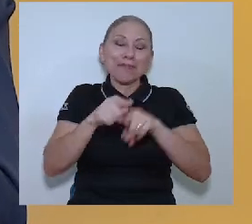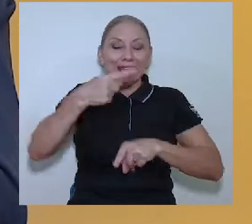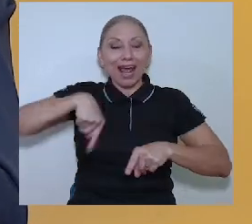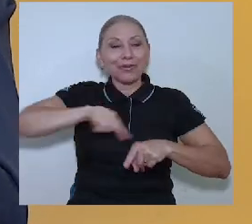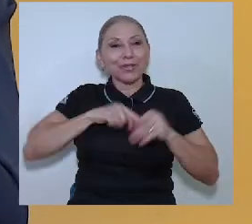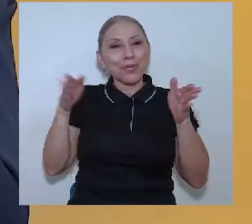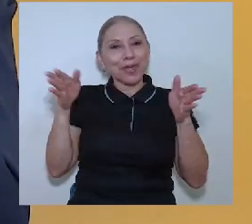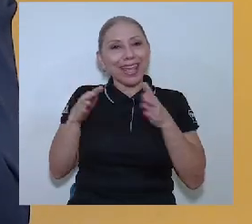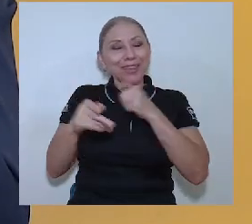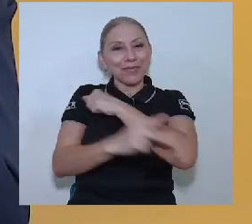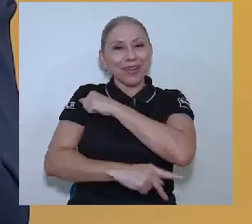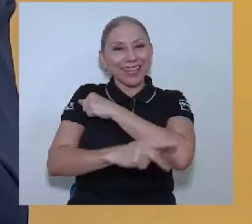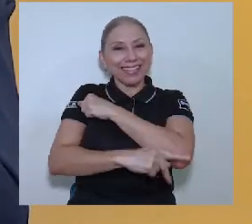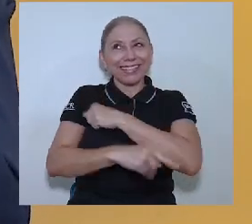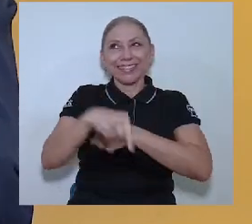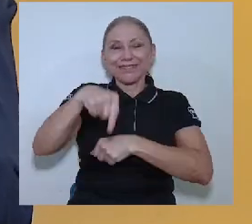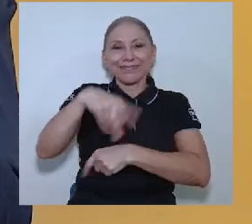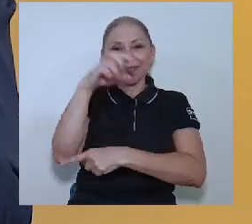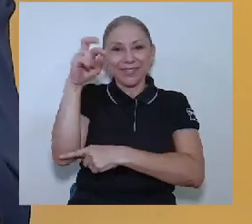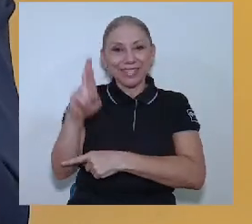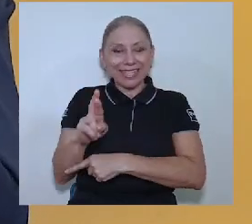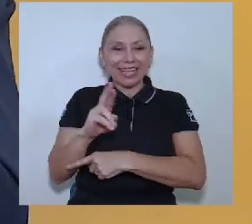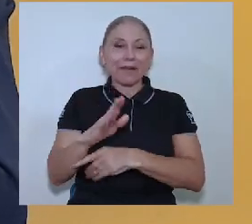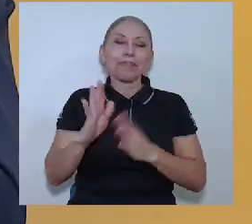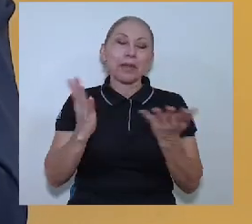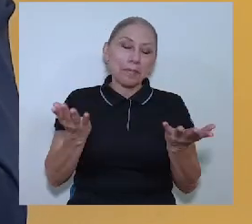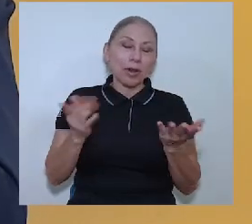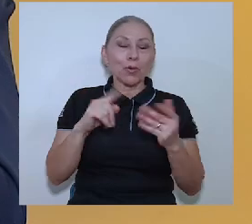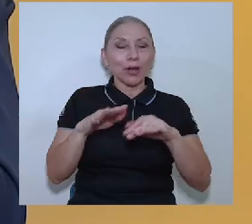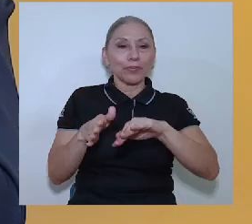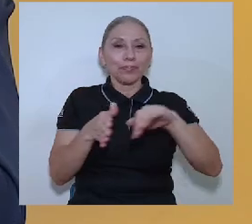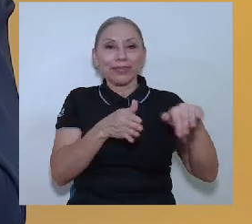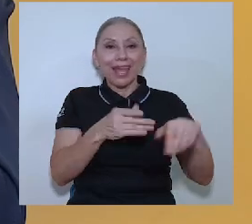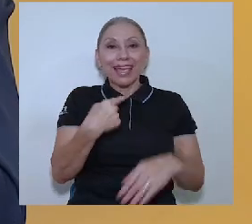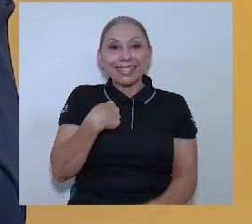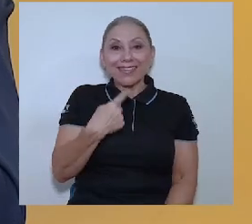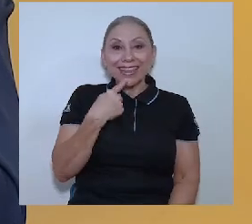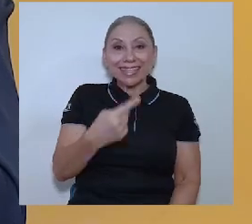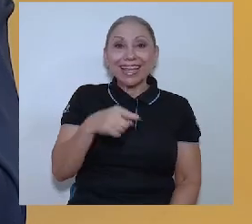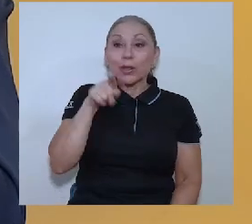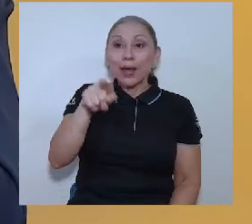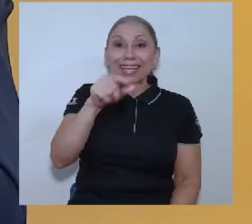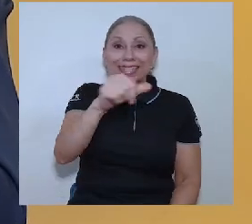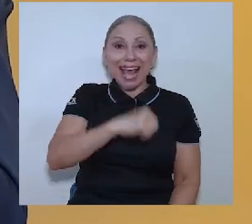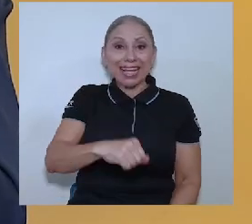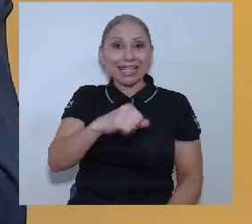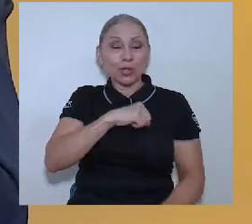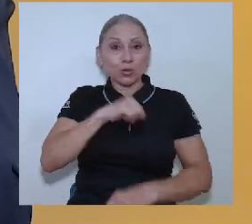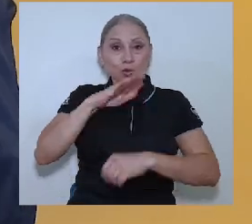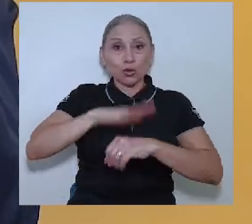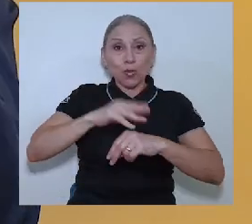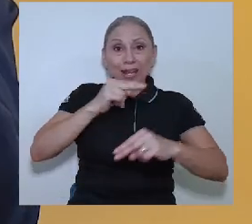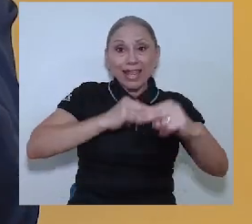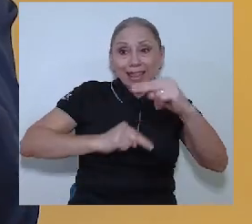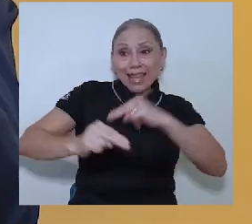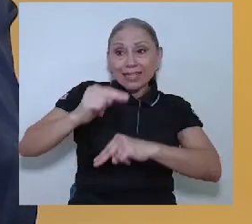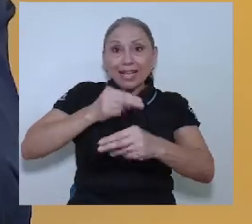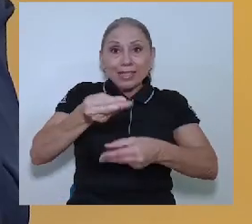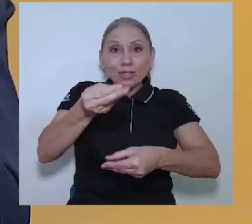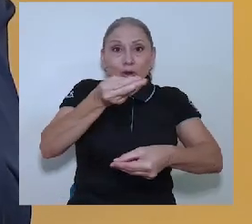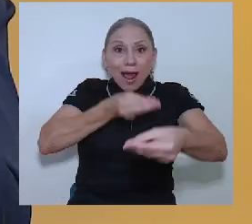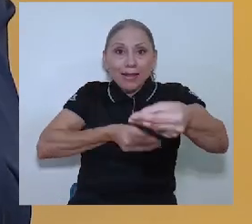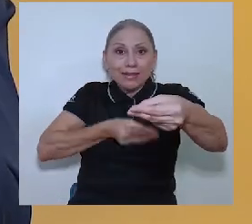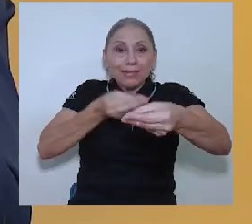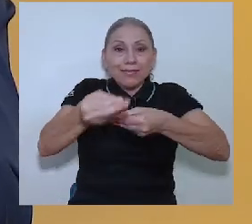terruño, ¿verdad? Pero bueno, estaba diciendo que esta actitud transaccional hace que los europeos,